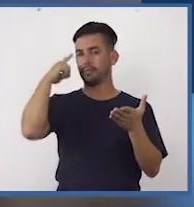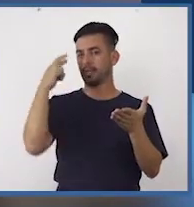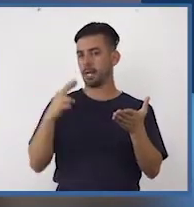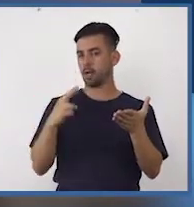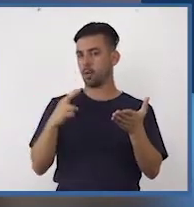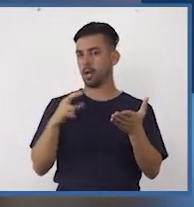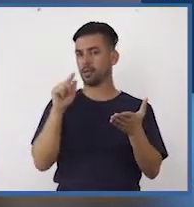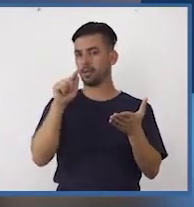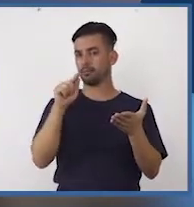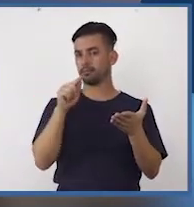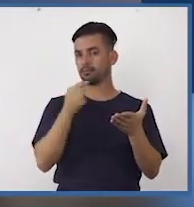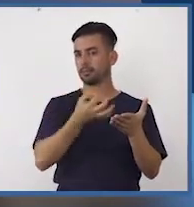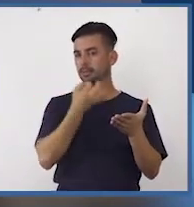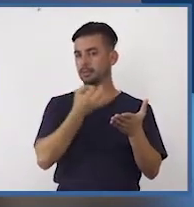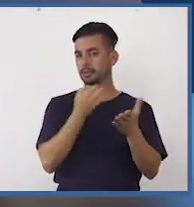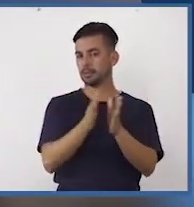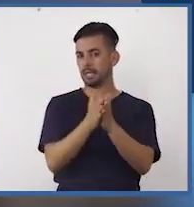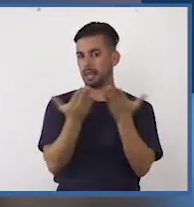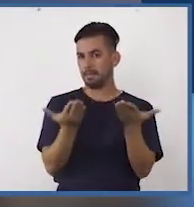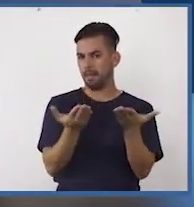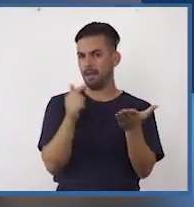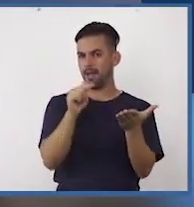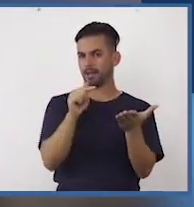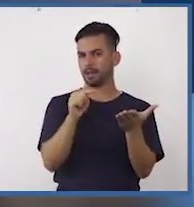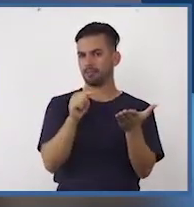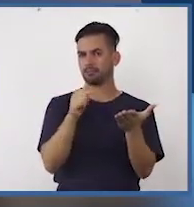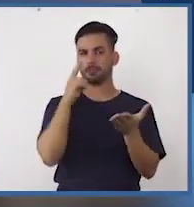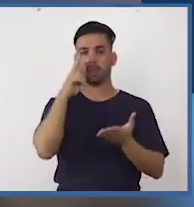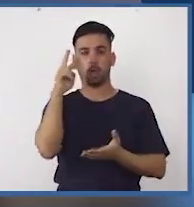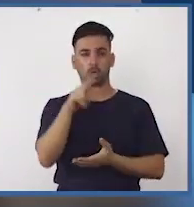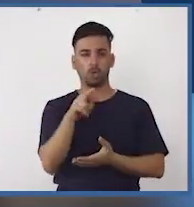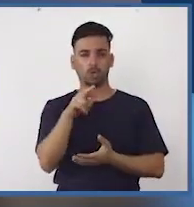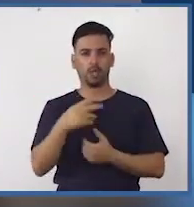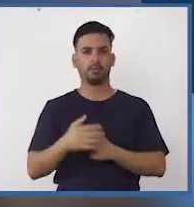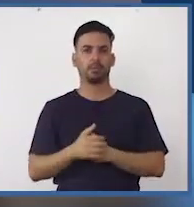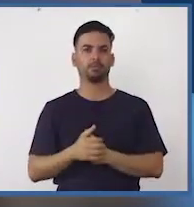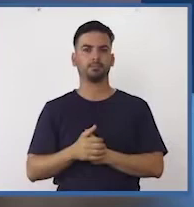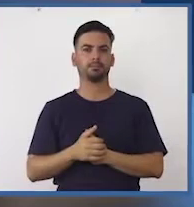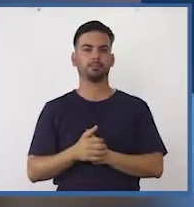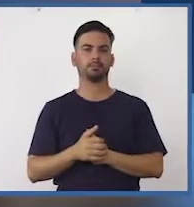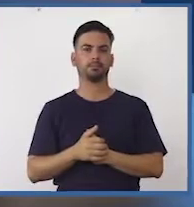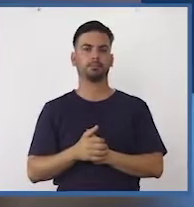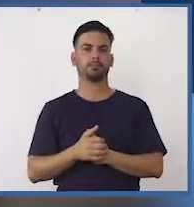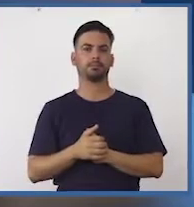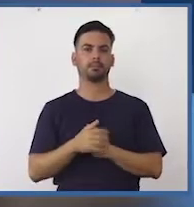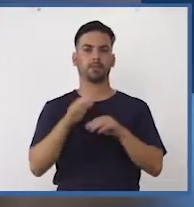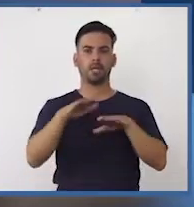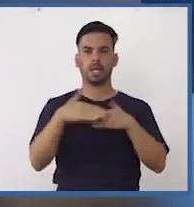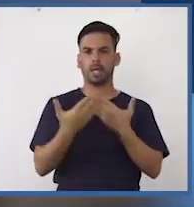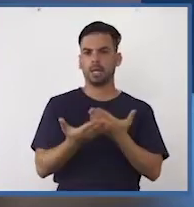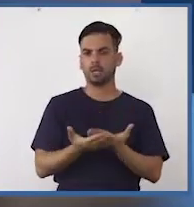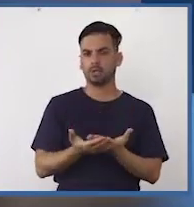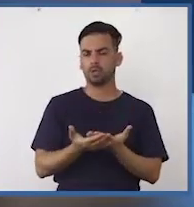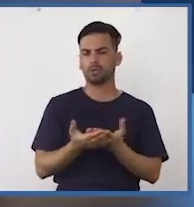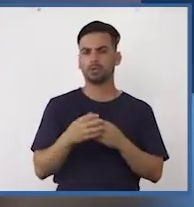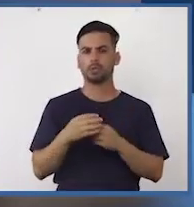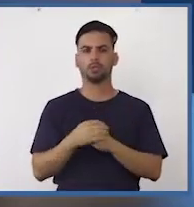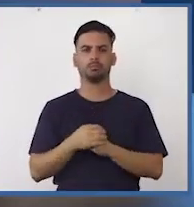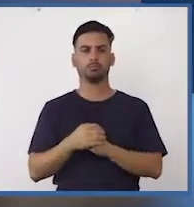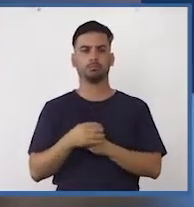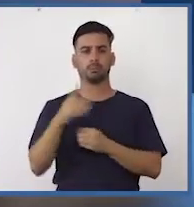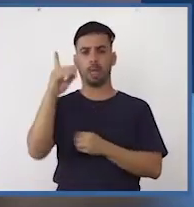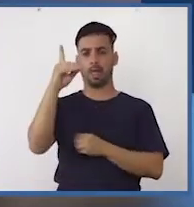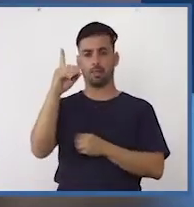o ustedes están ubicados en esa página, se dan cuenta y lo observan y lo leen, le estamos entonces le estamos brindando